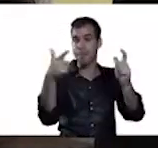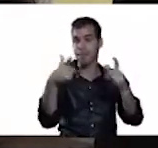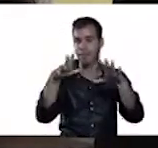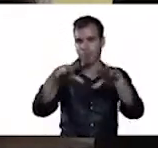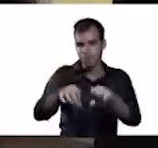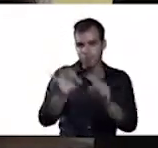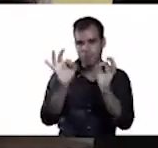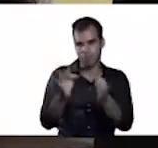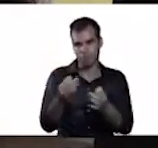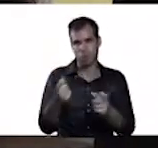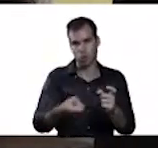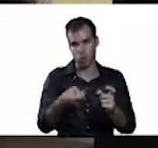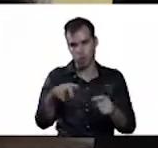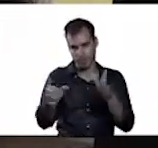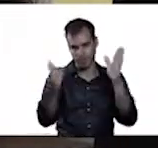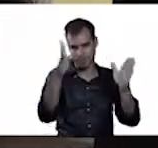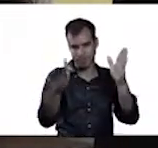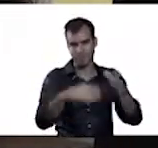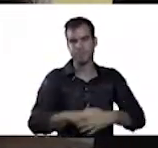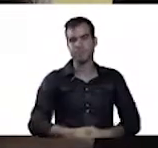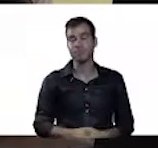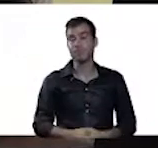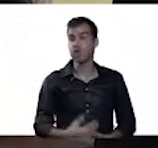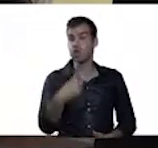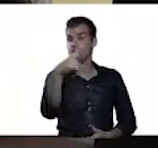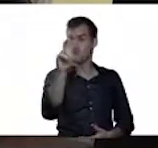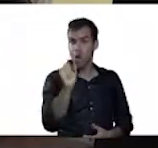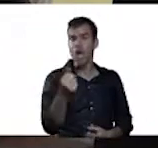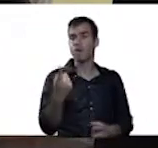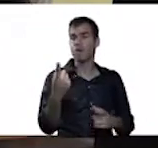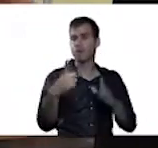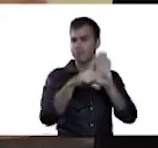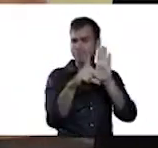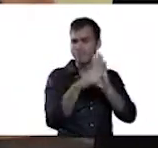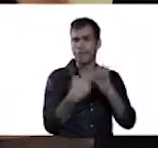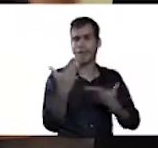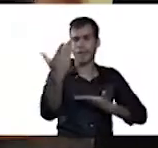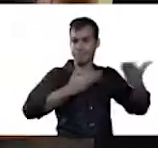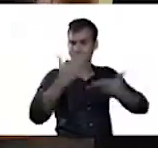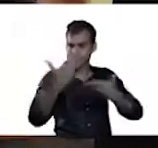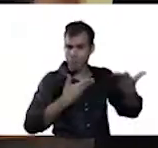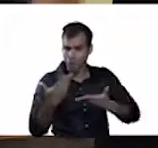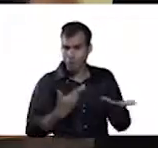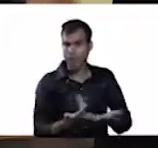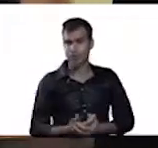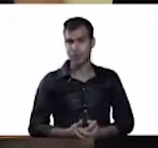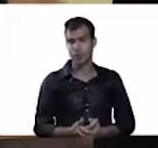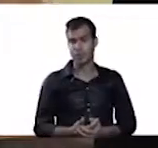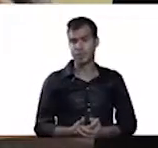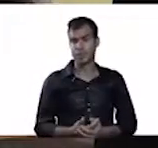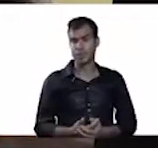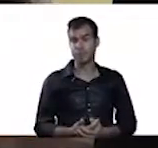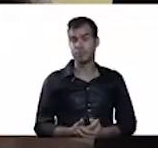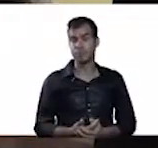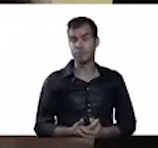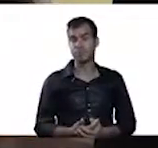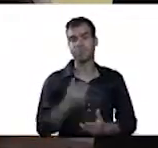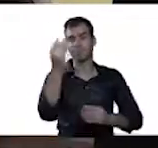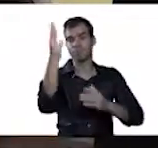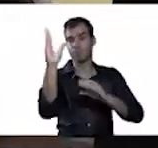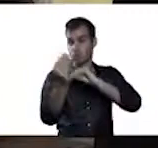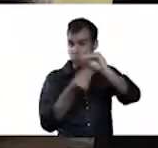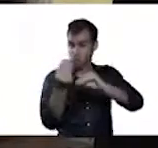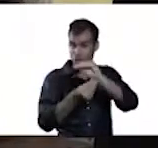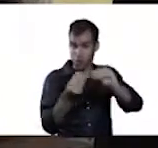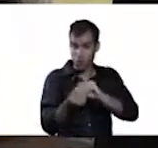su alcance en este periodo. Nos referimos a los nuevos tratados de reciprocidad comercial, a